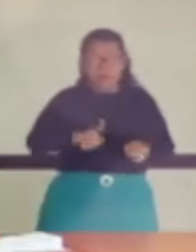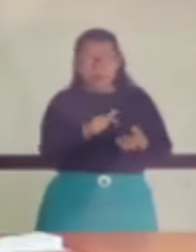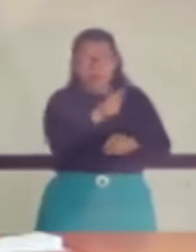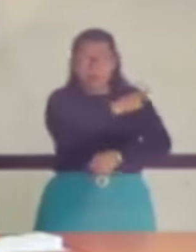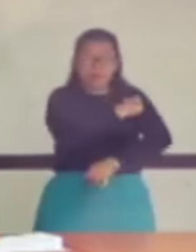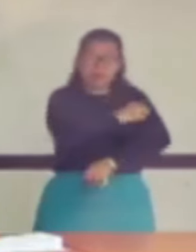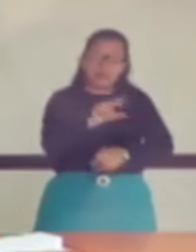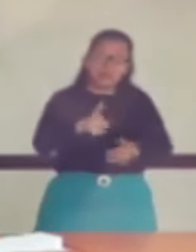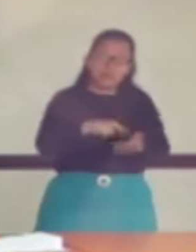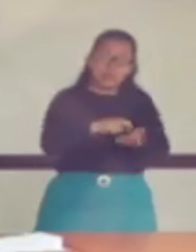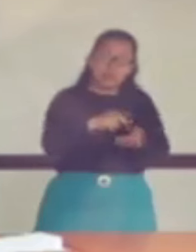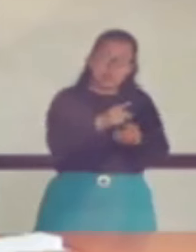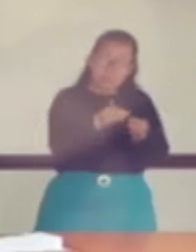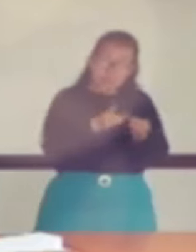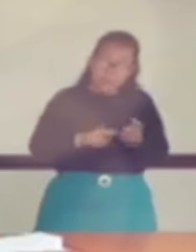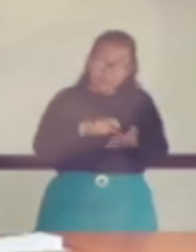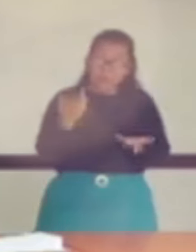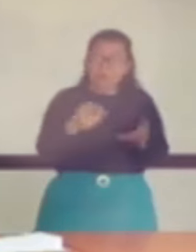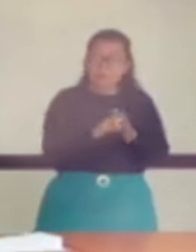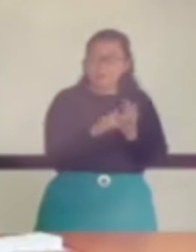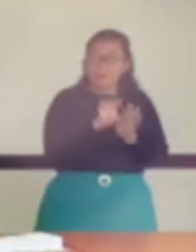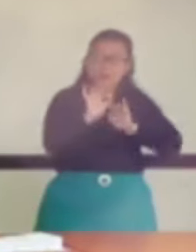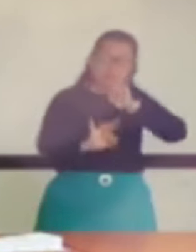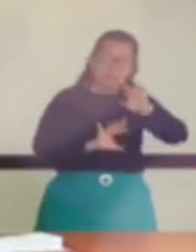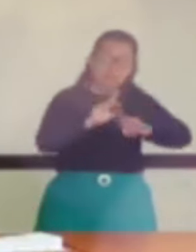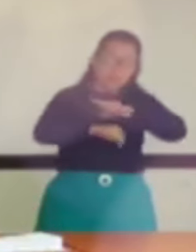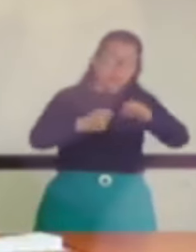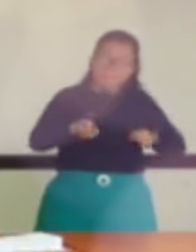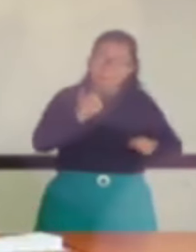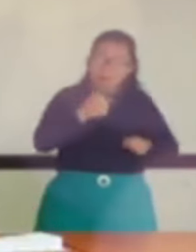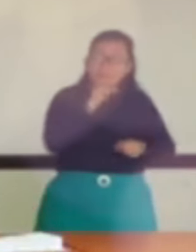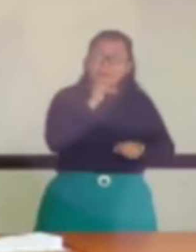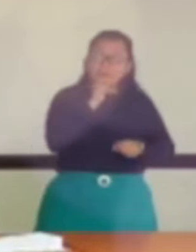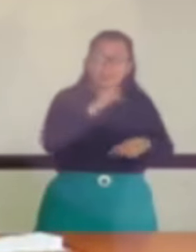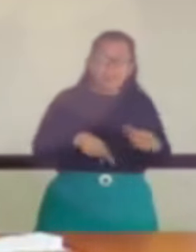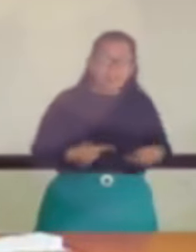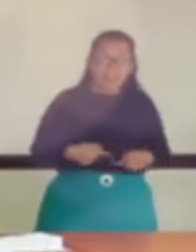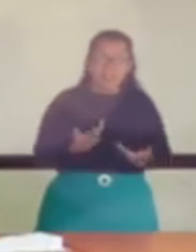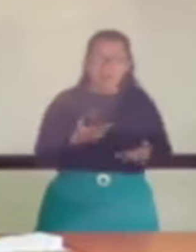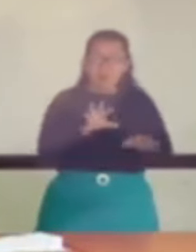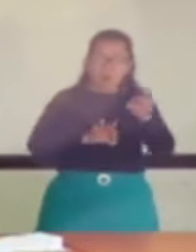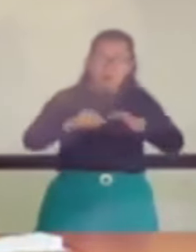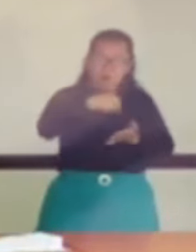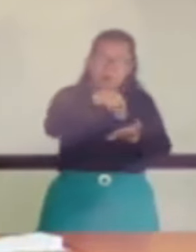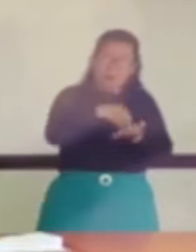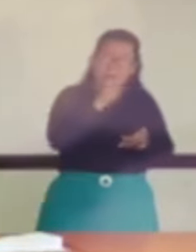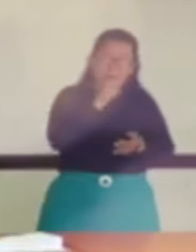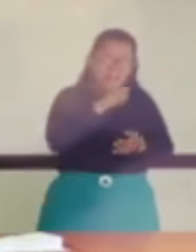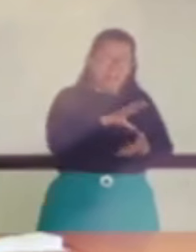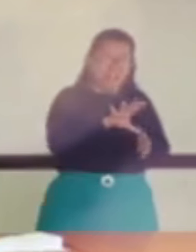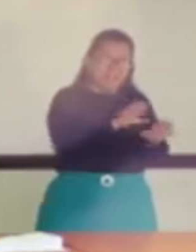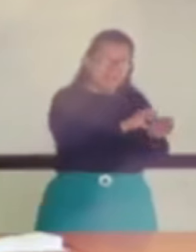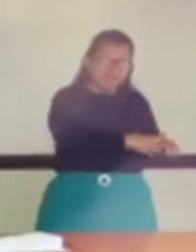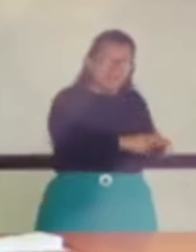hay farmacias privadas y centros privados que se dedican a comprar estos insumos al mismo personal